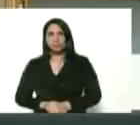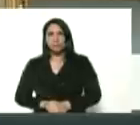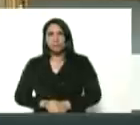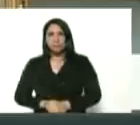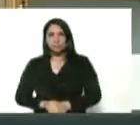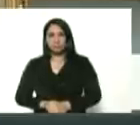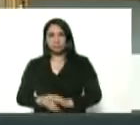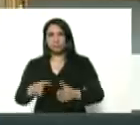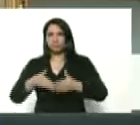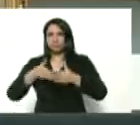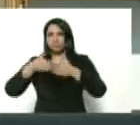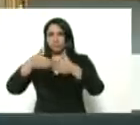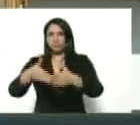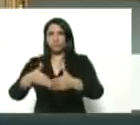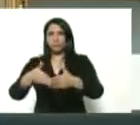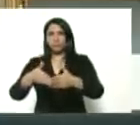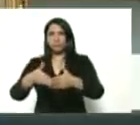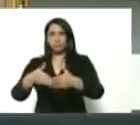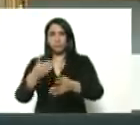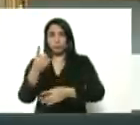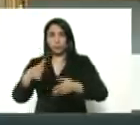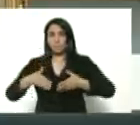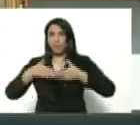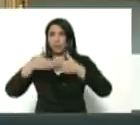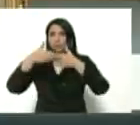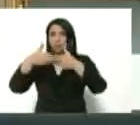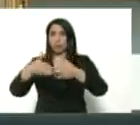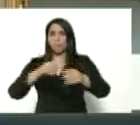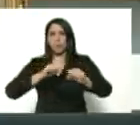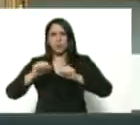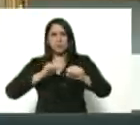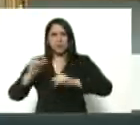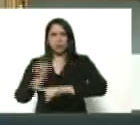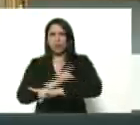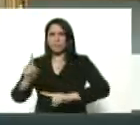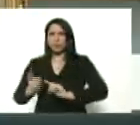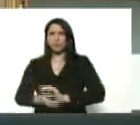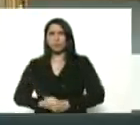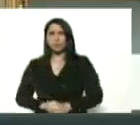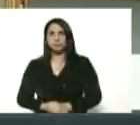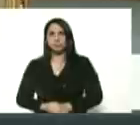Esta embarcación, una embarcación de movimiento rápido.